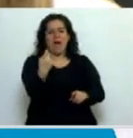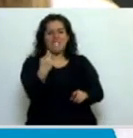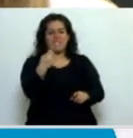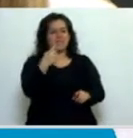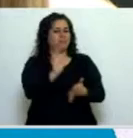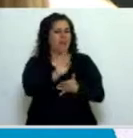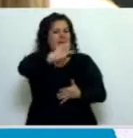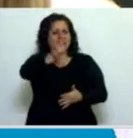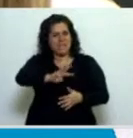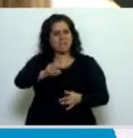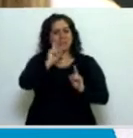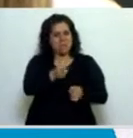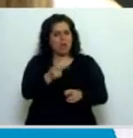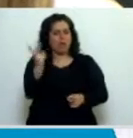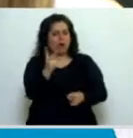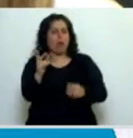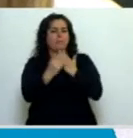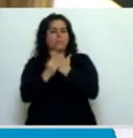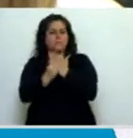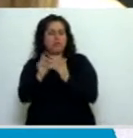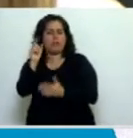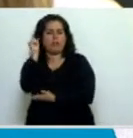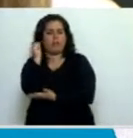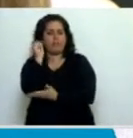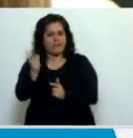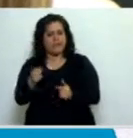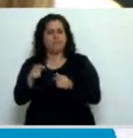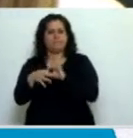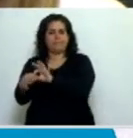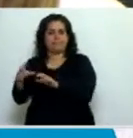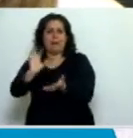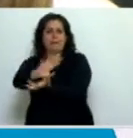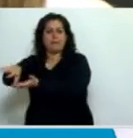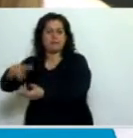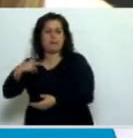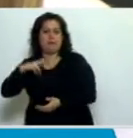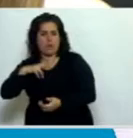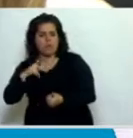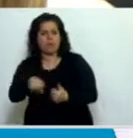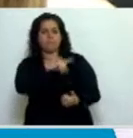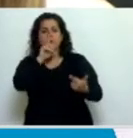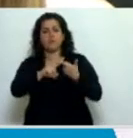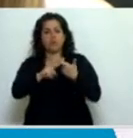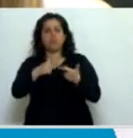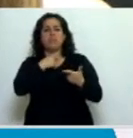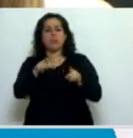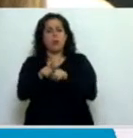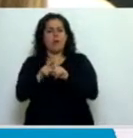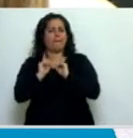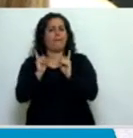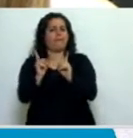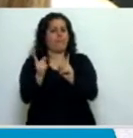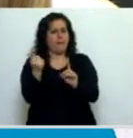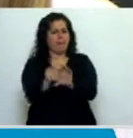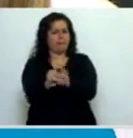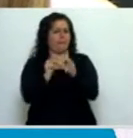forma minoritaria el Estado Nacional o el Ministerio de Economía en empresas privadas. Segundo, garantizar la sustentabilidad de ese